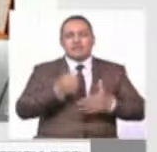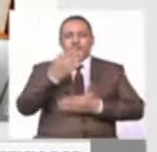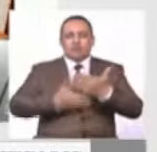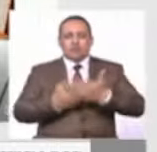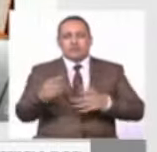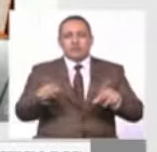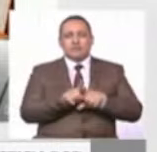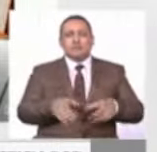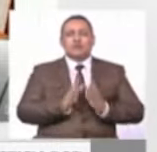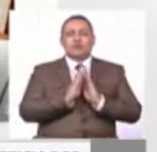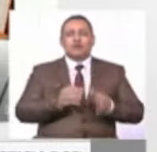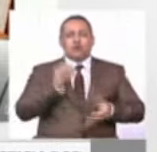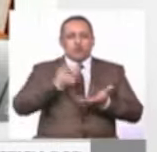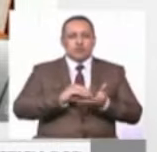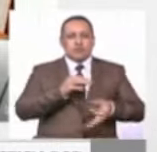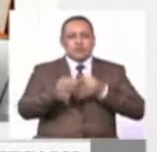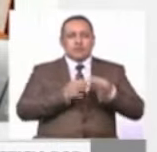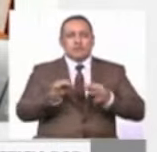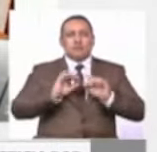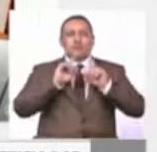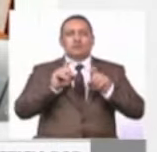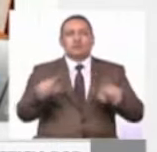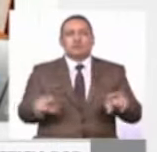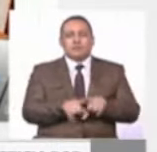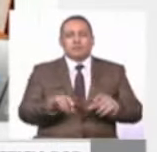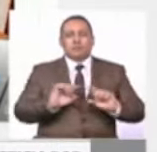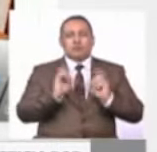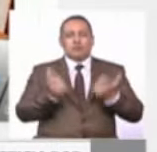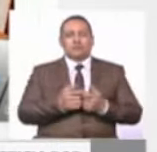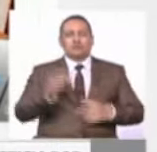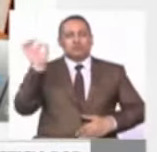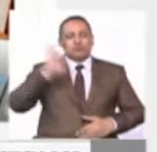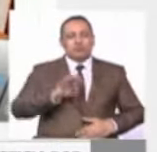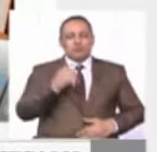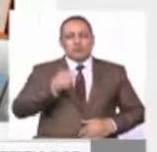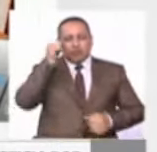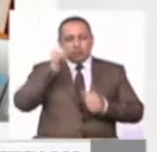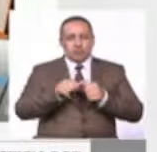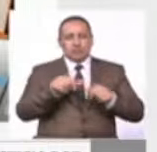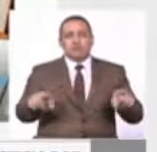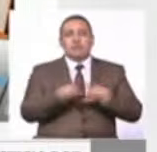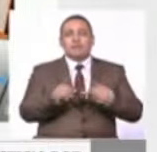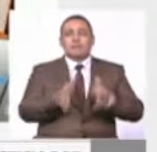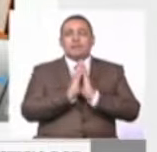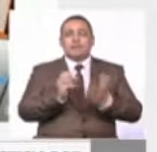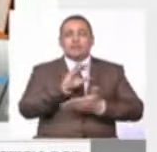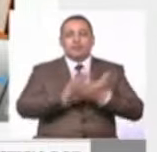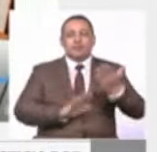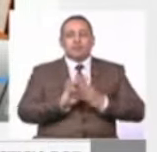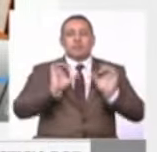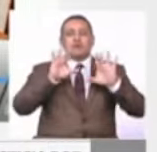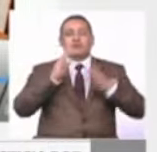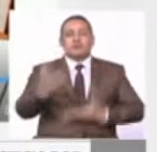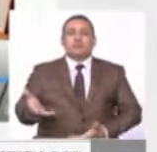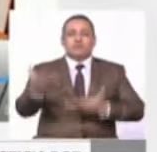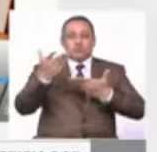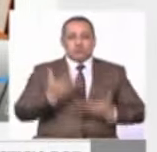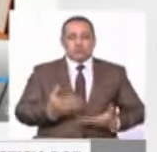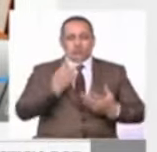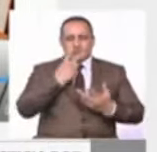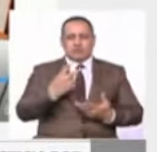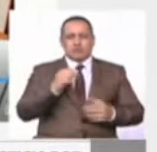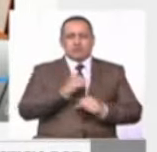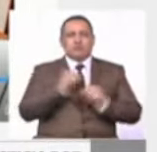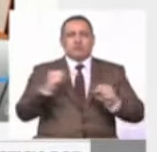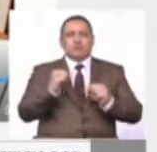mandó servir como repito inconsulta porque la comisión jamás se acordó pedir ese informe Y de pronto apareció extrañamente ese